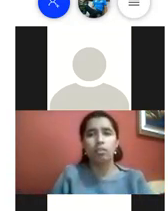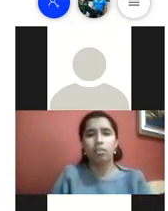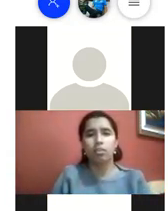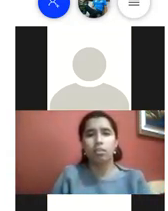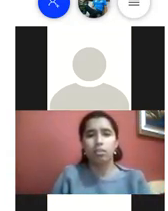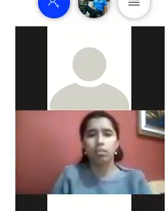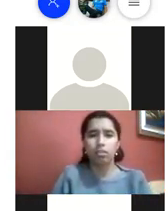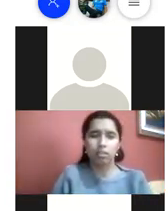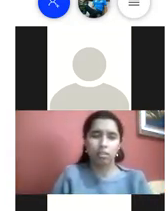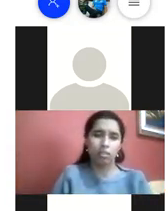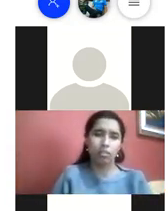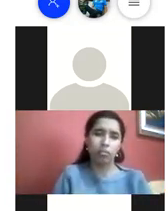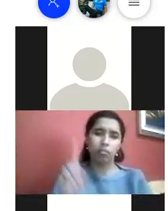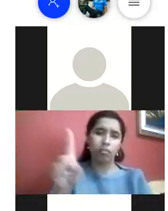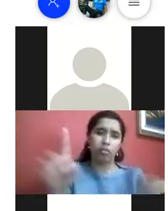vamos a tener